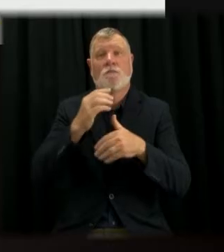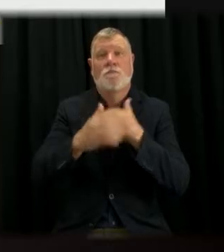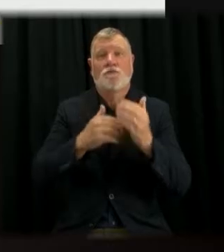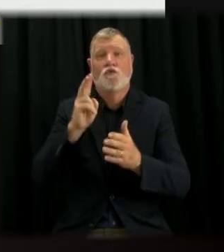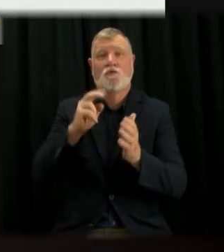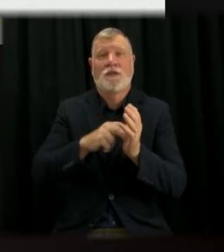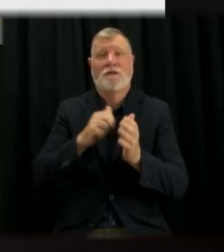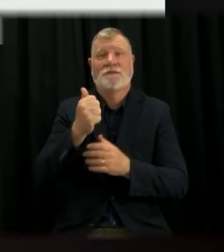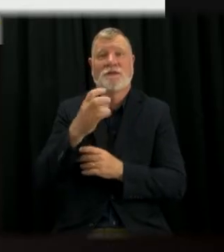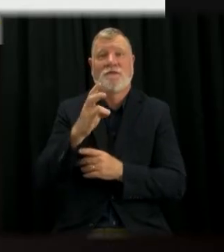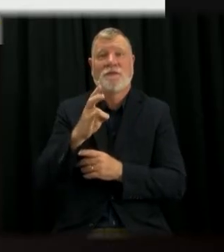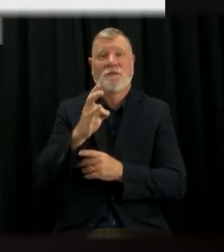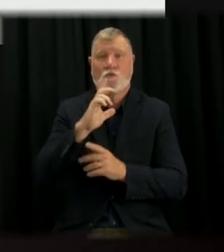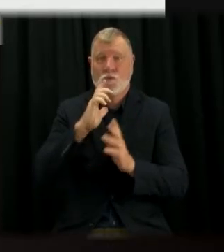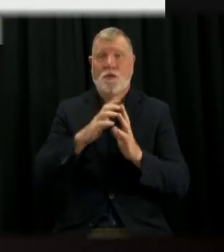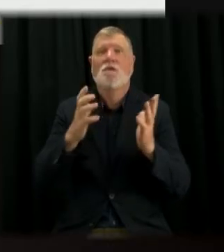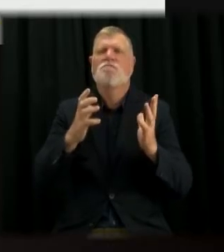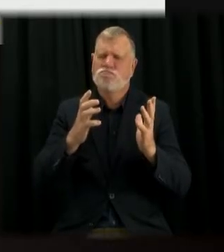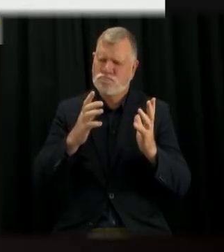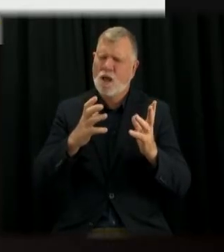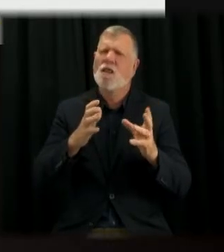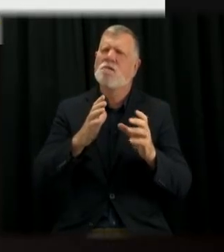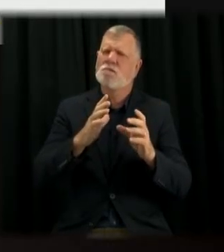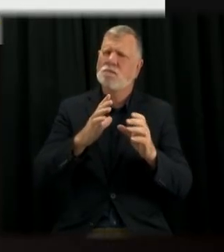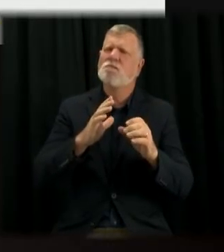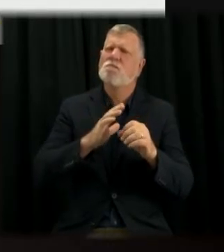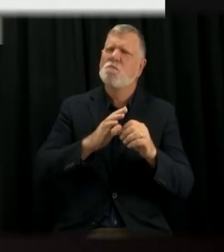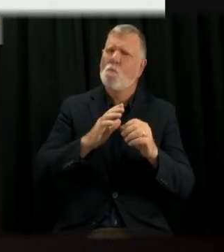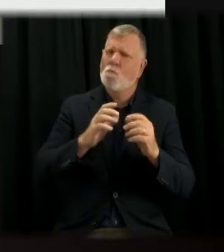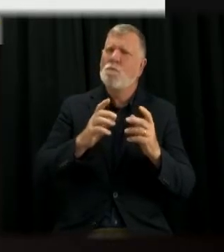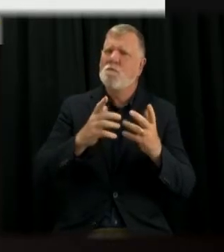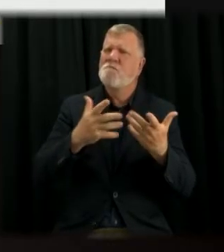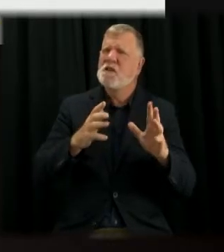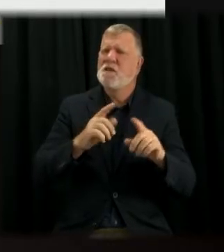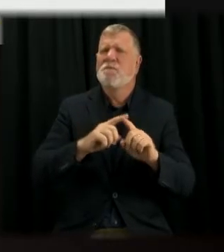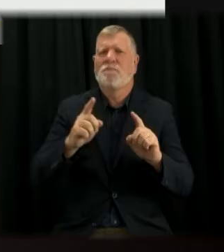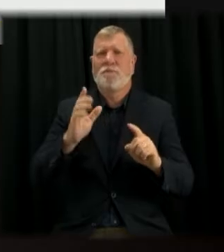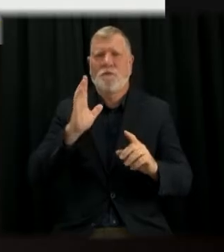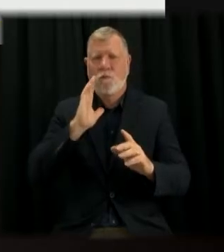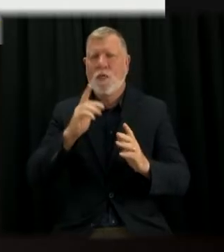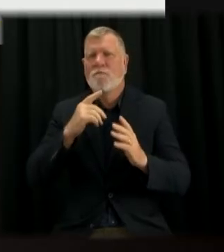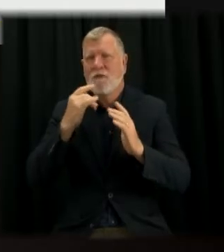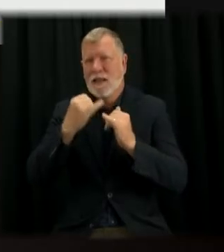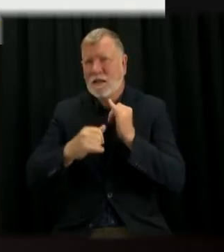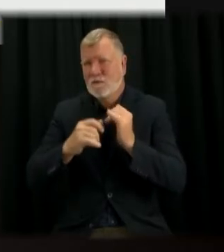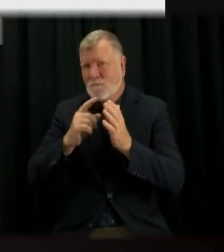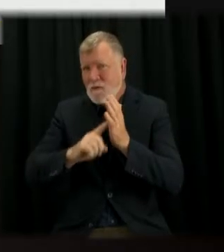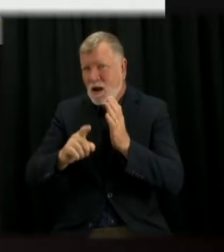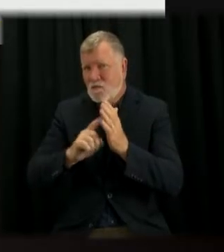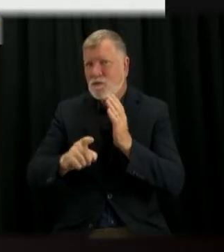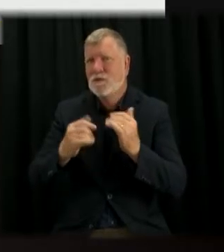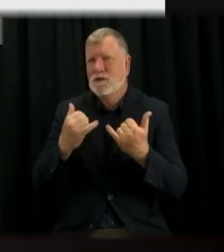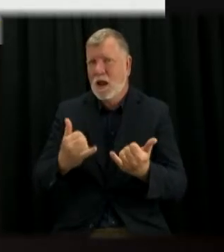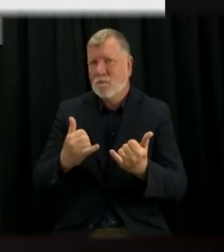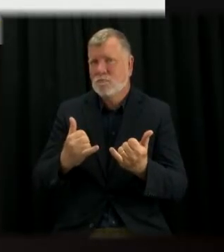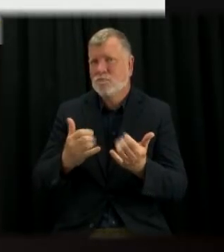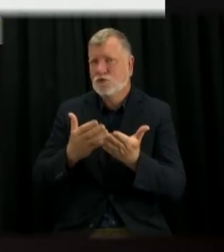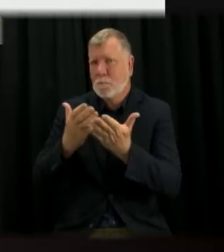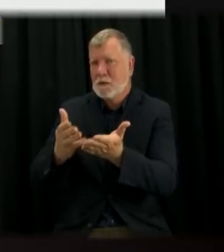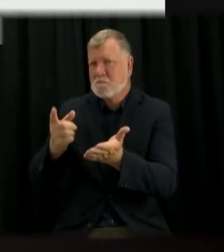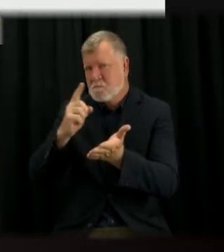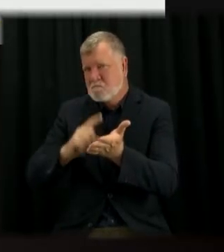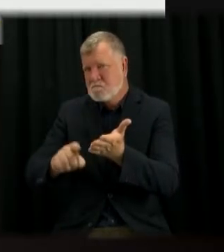el procedimiento de auditoría por el 2017 ya está sustancialmente completa. Se están revisando.